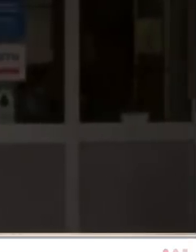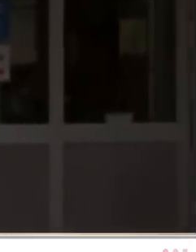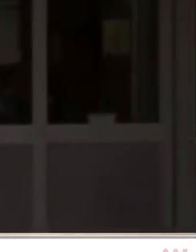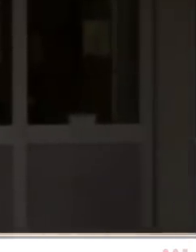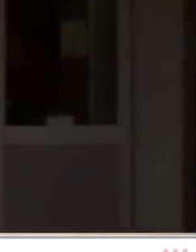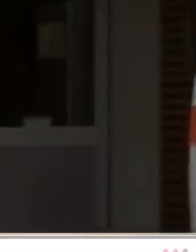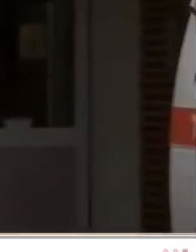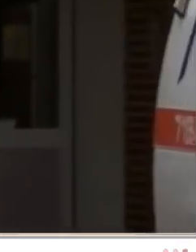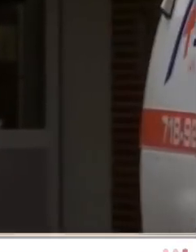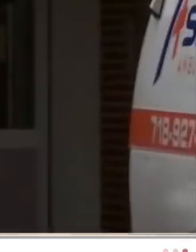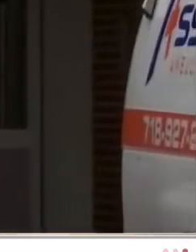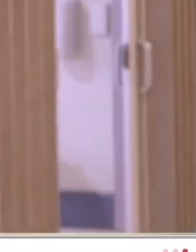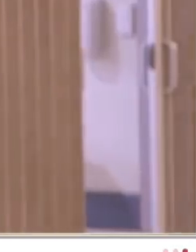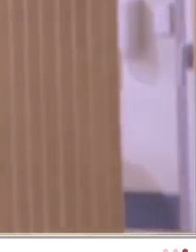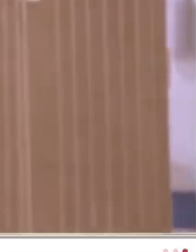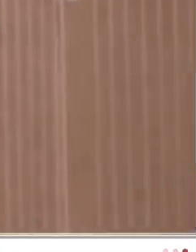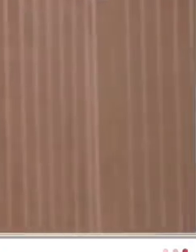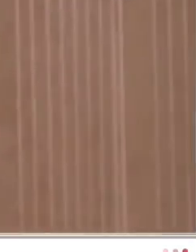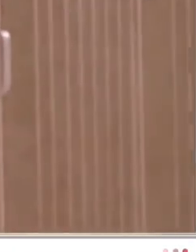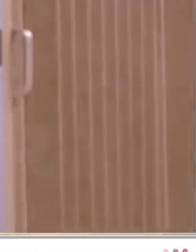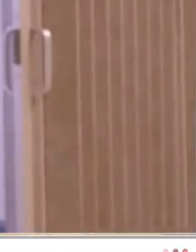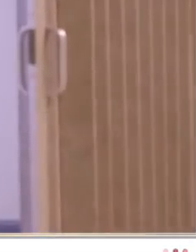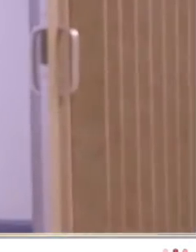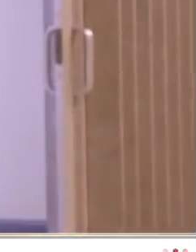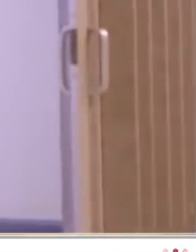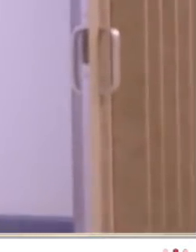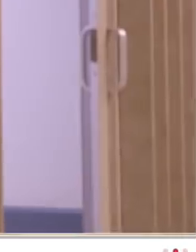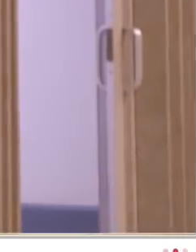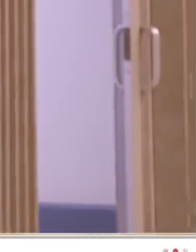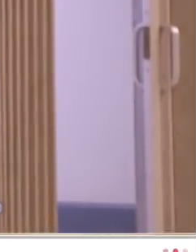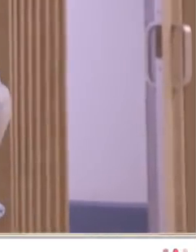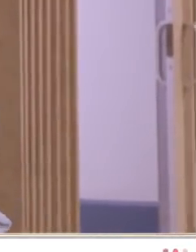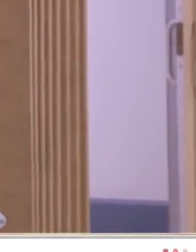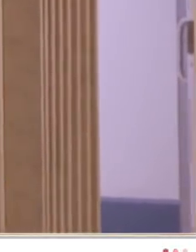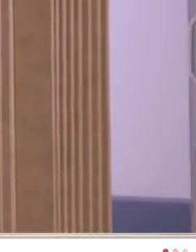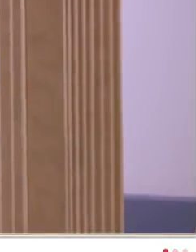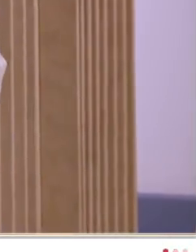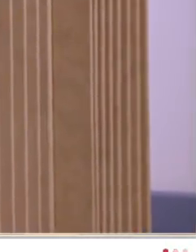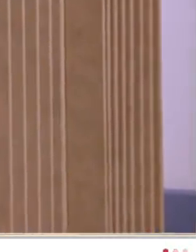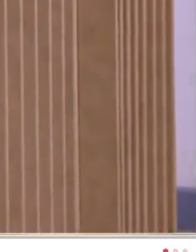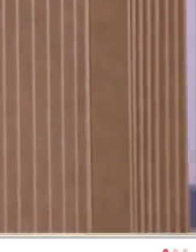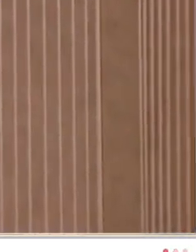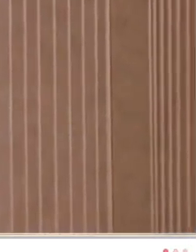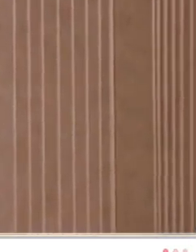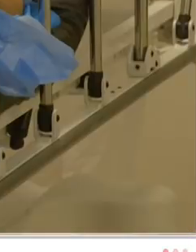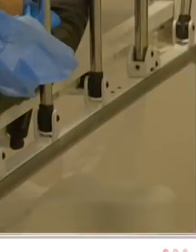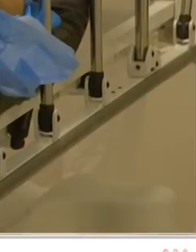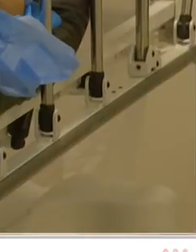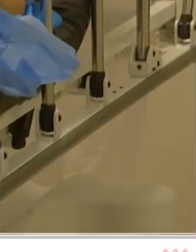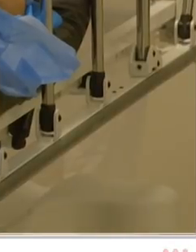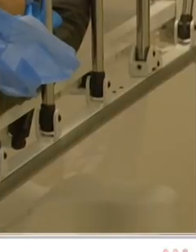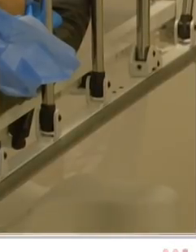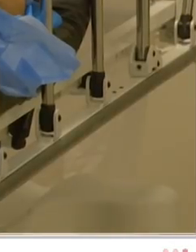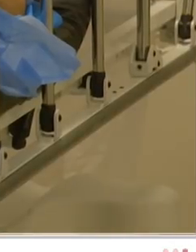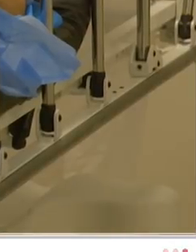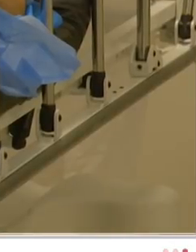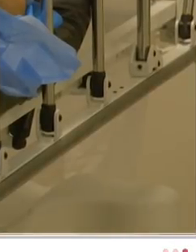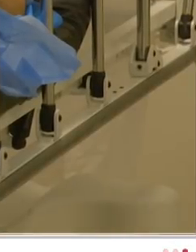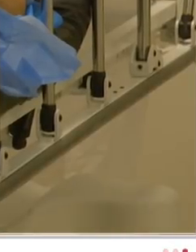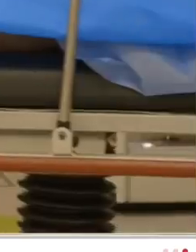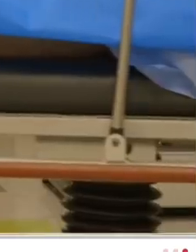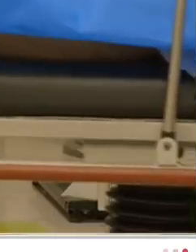en momentos complejos se dan además mayores restricciones a los viajeros que van a tener que hacer de forma obligatoria